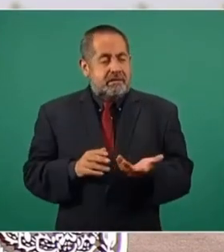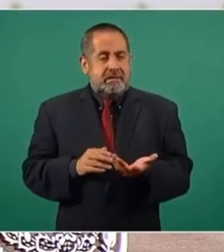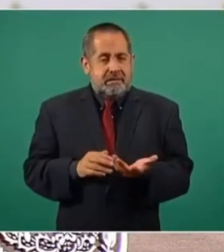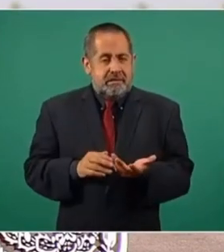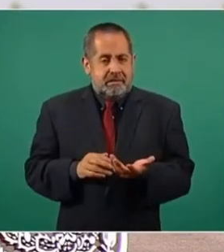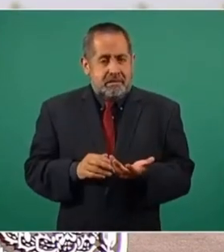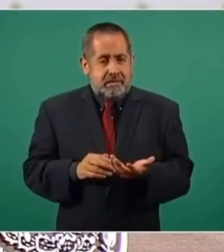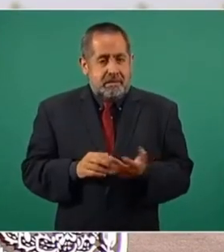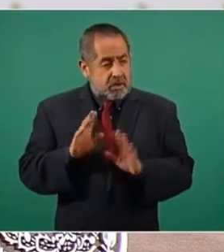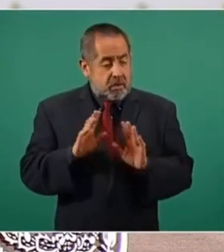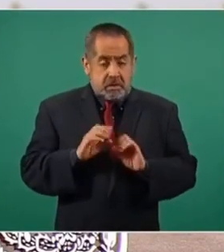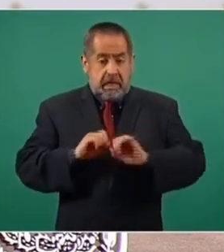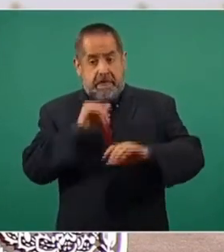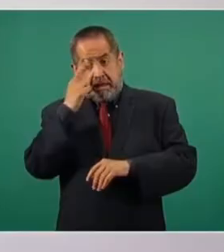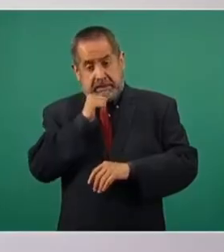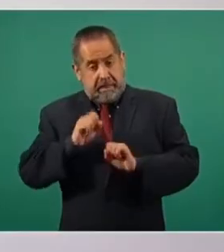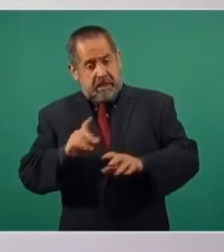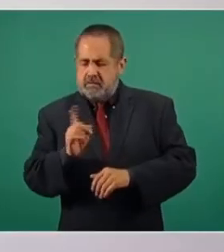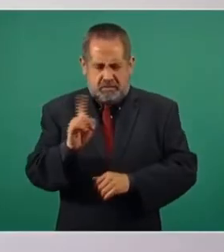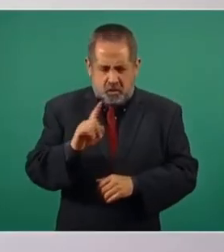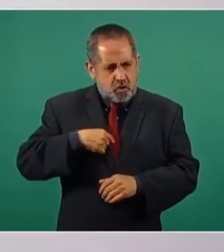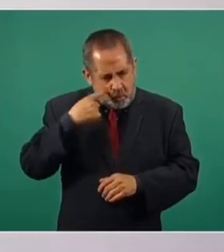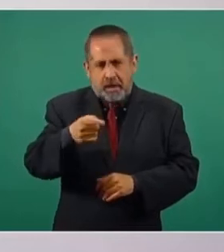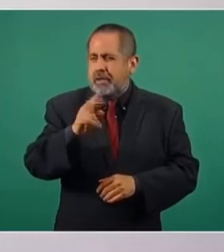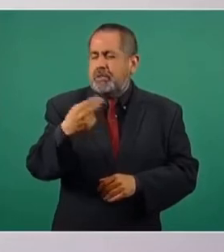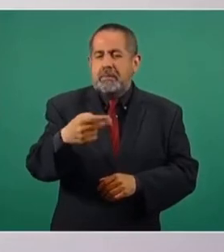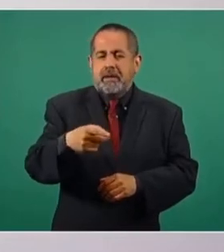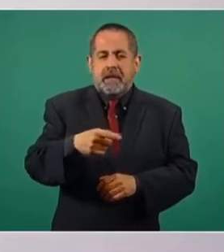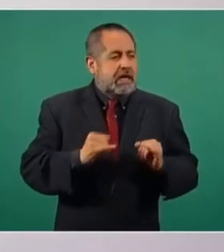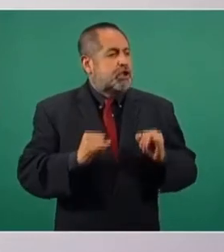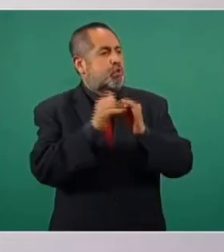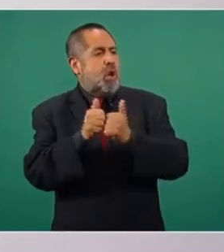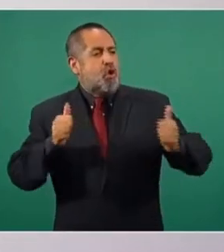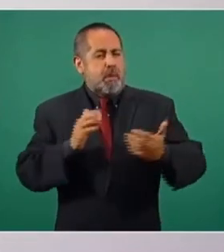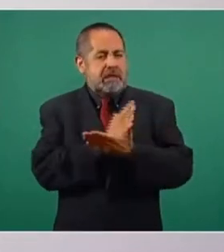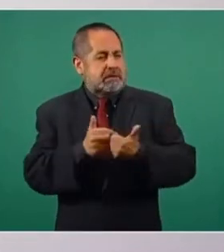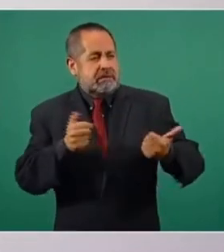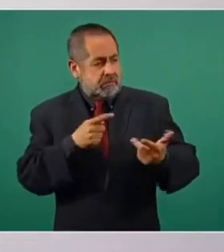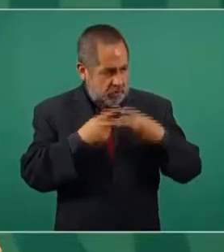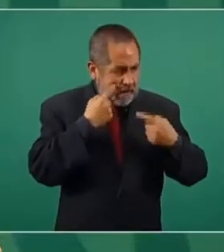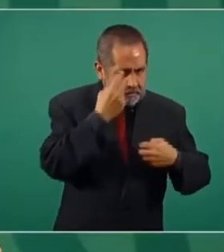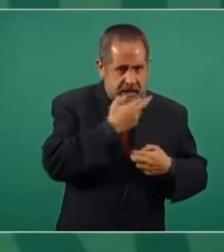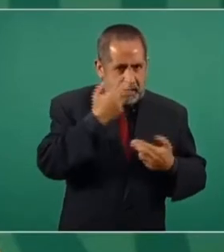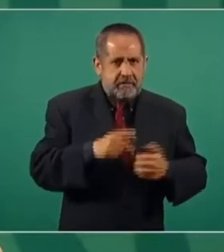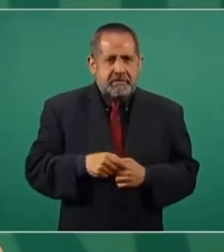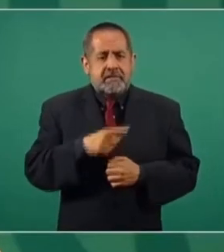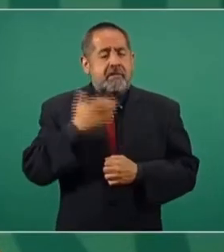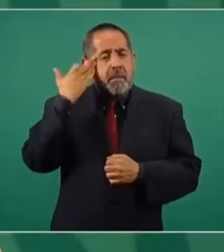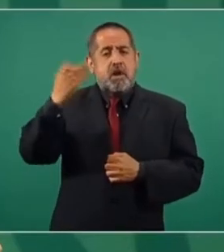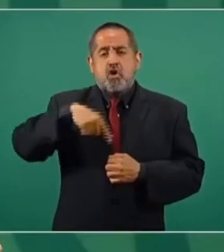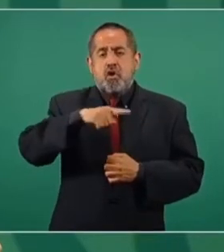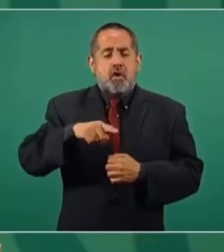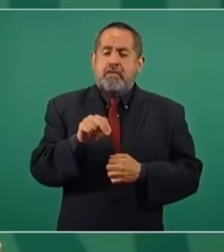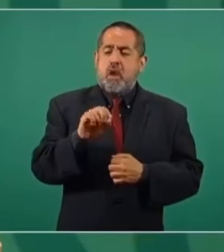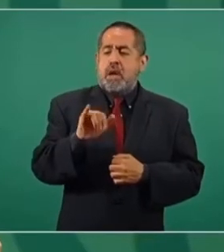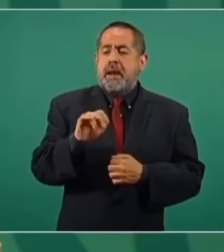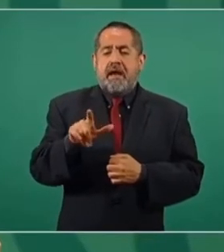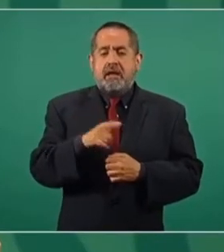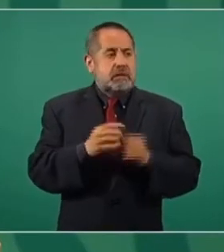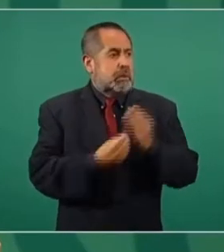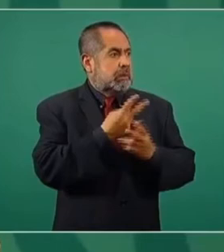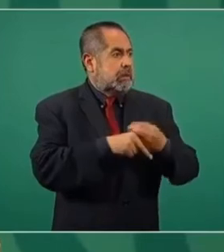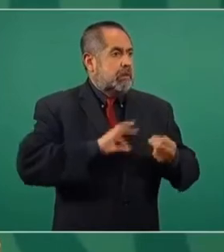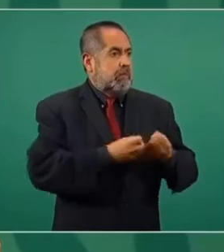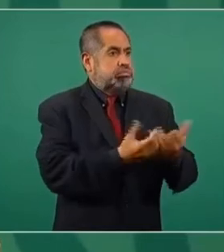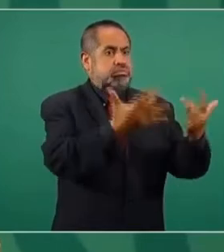eso vamos a dejar de revisar las llamadas instituciones autónomas, que nacieron durante el periodo neoliberal como